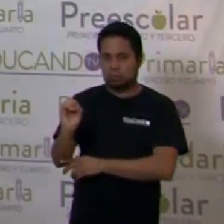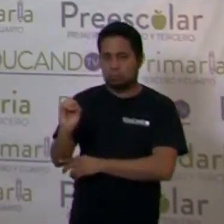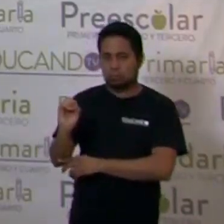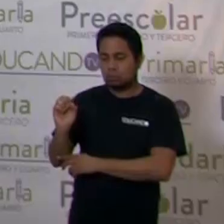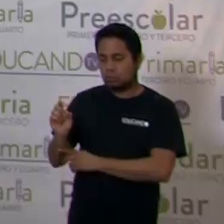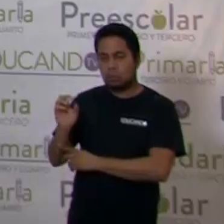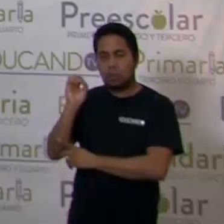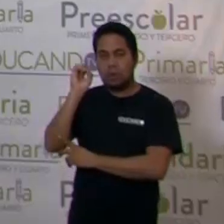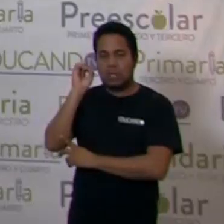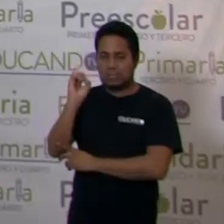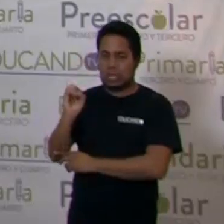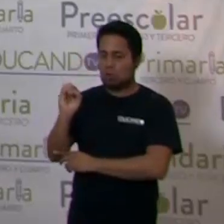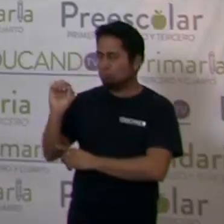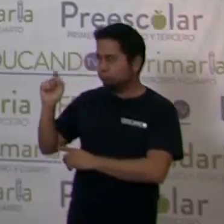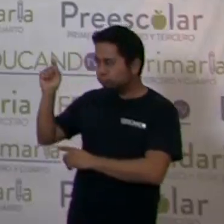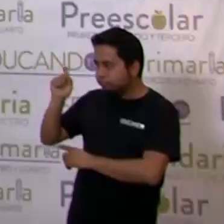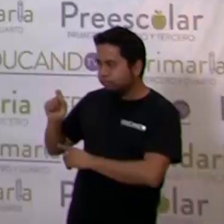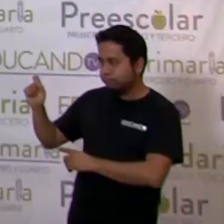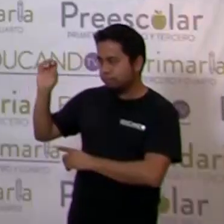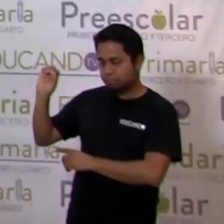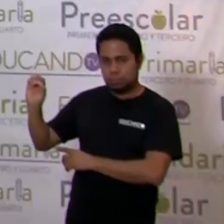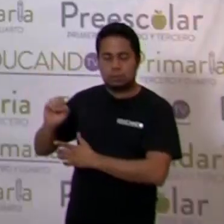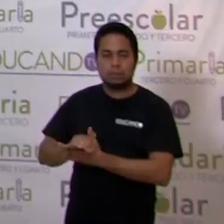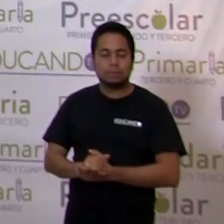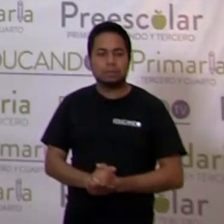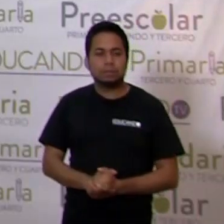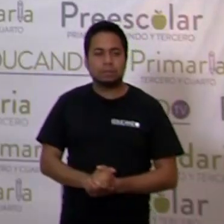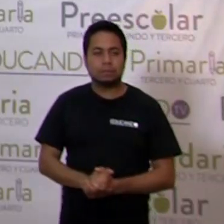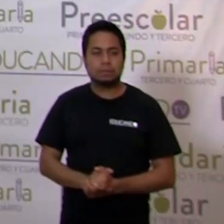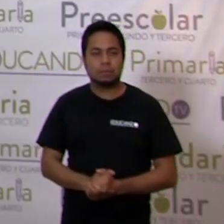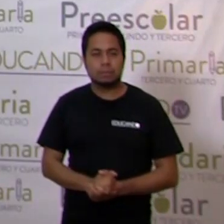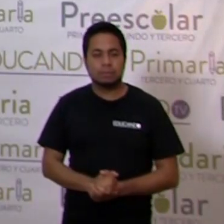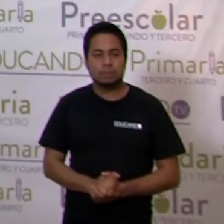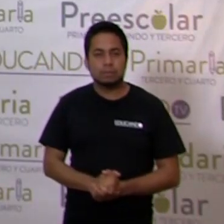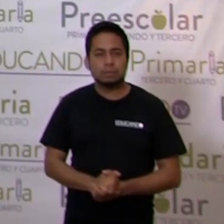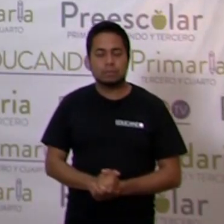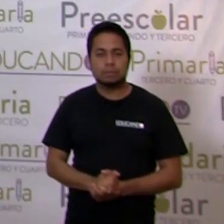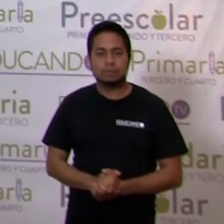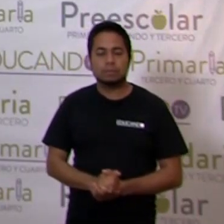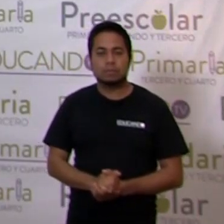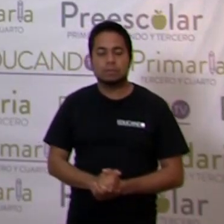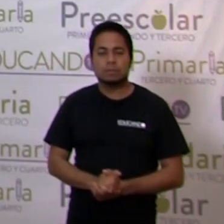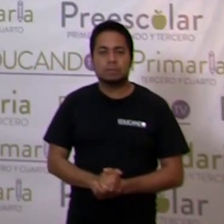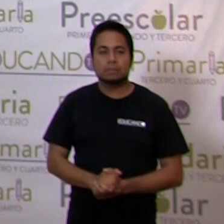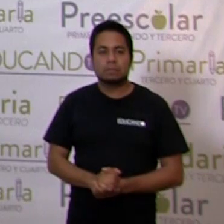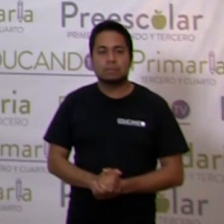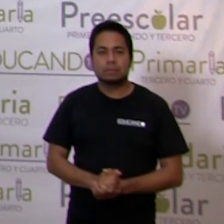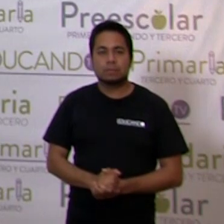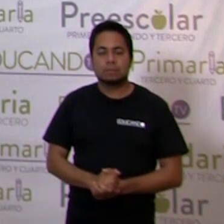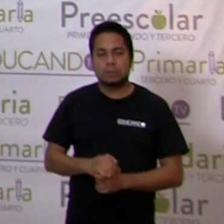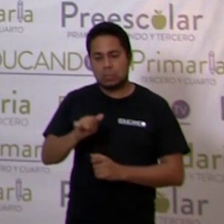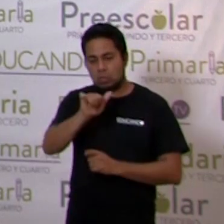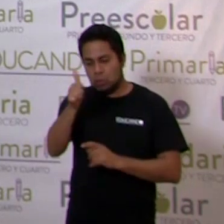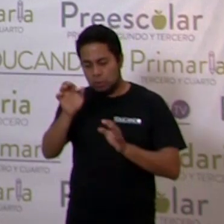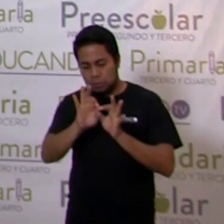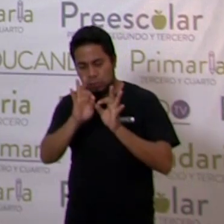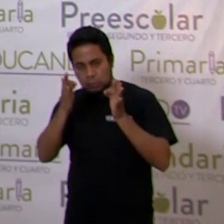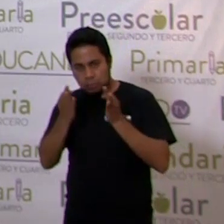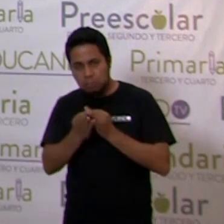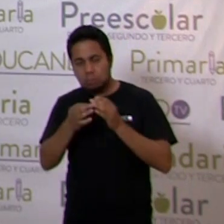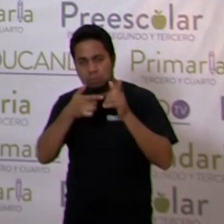número de vértices cero Vamos a continuar viendo otra figura